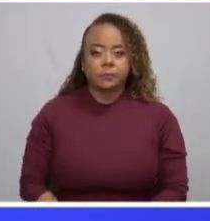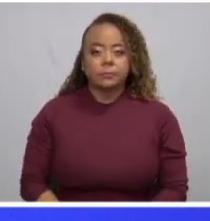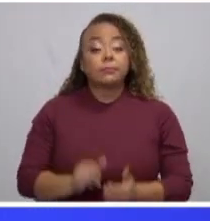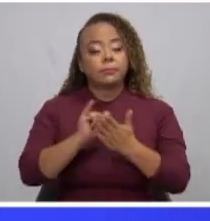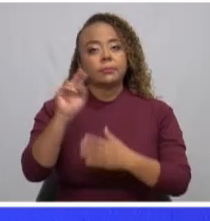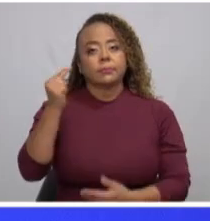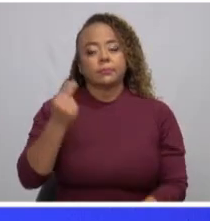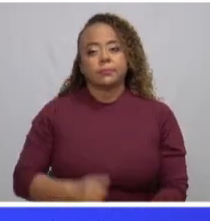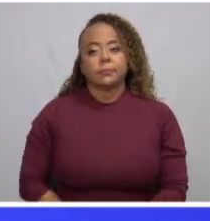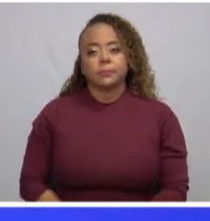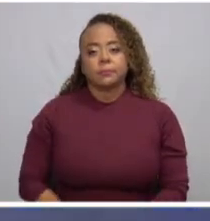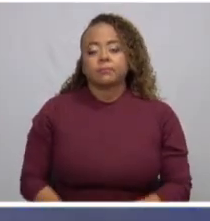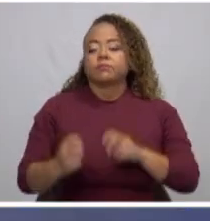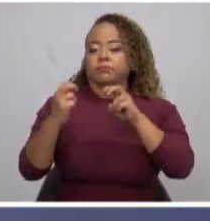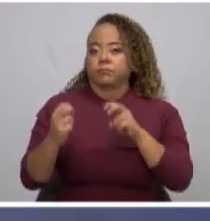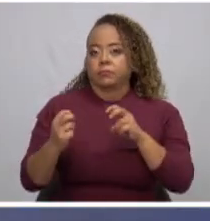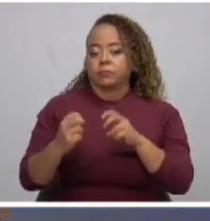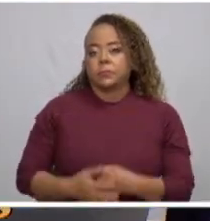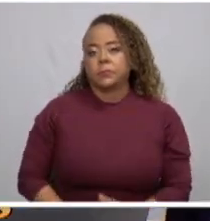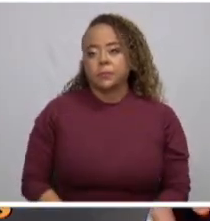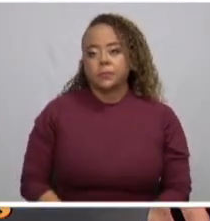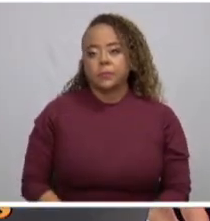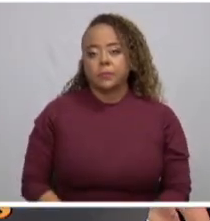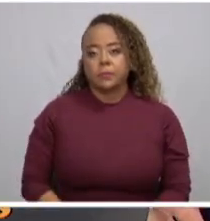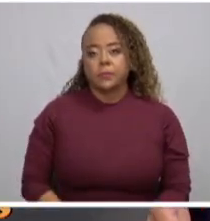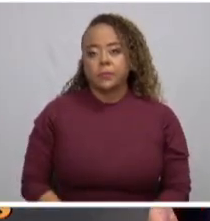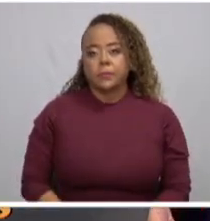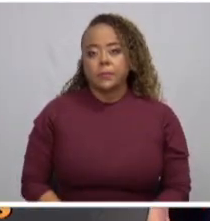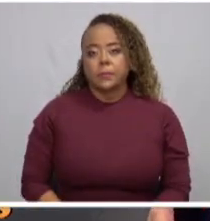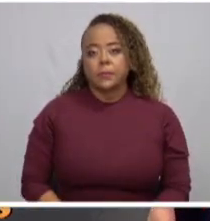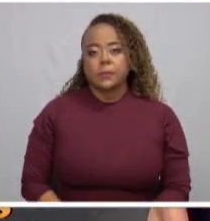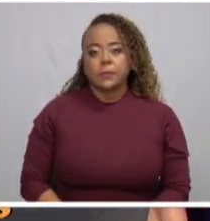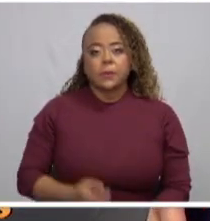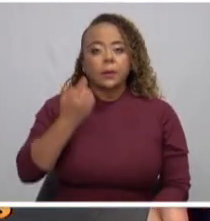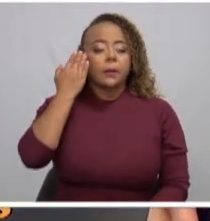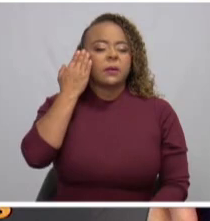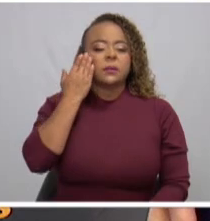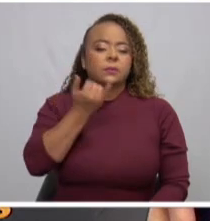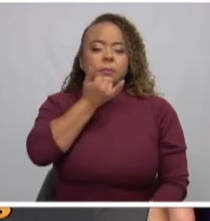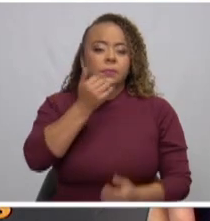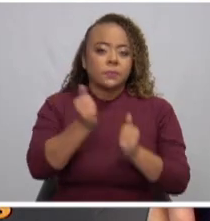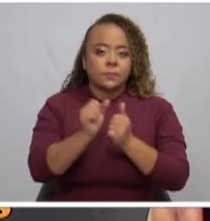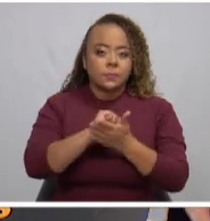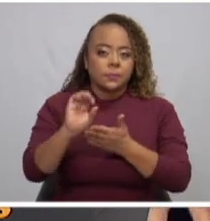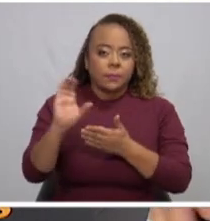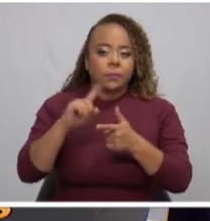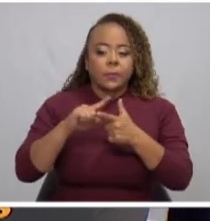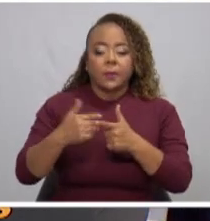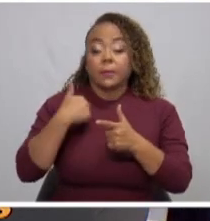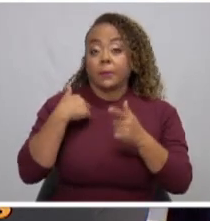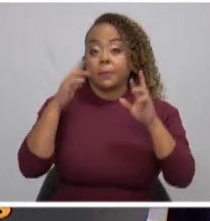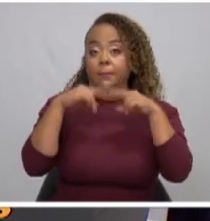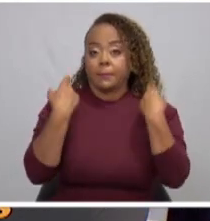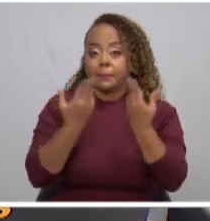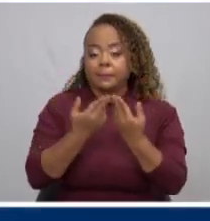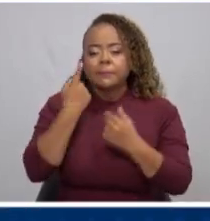verdad que se van a sentar a razón de lo que ha pasado con San Carlos correcto entonces va a haber una reunión